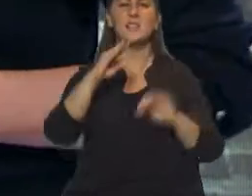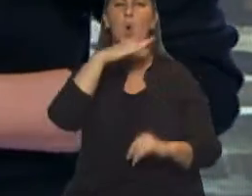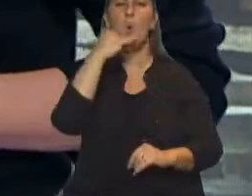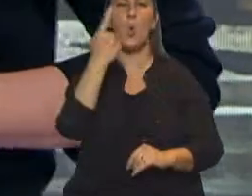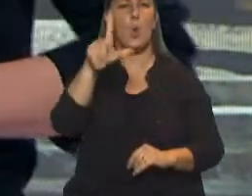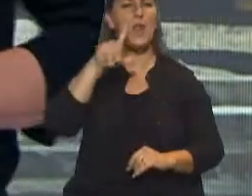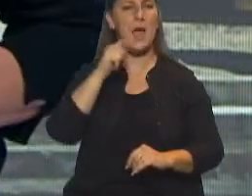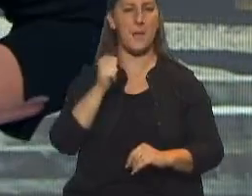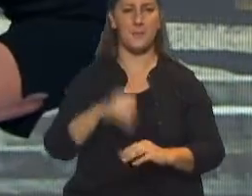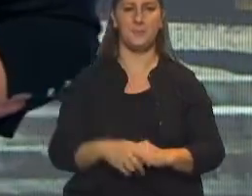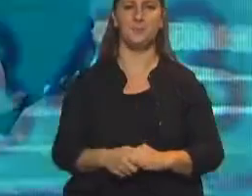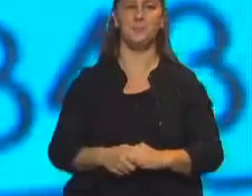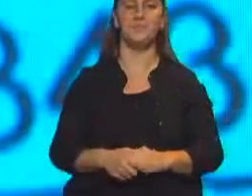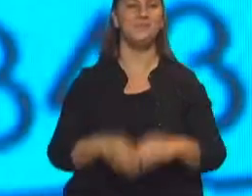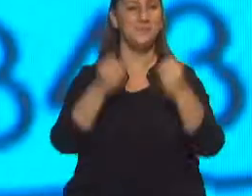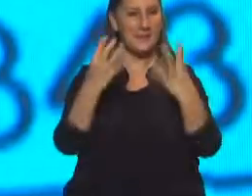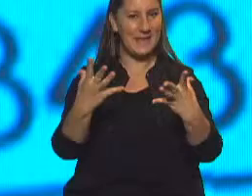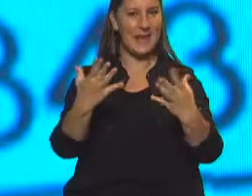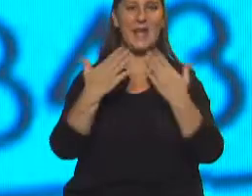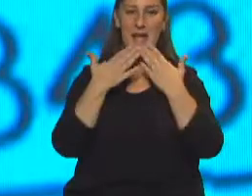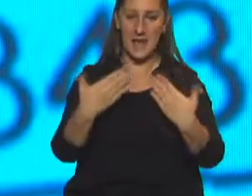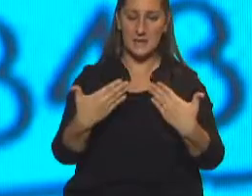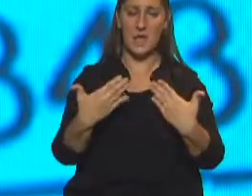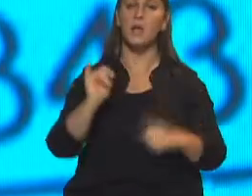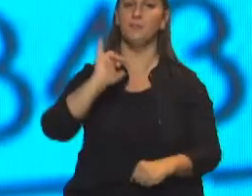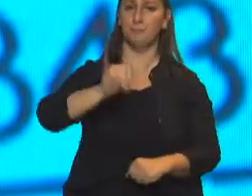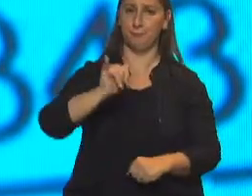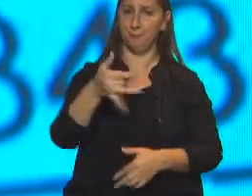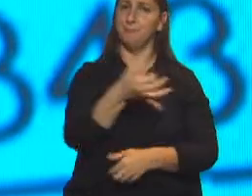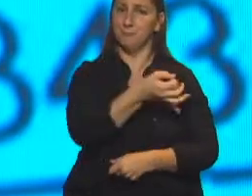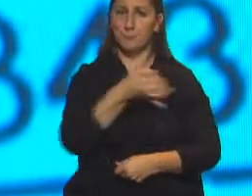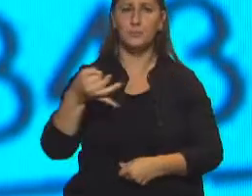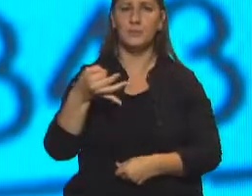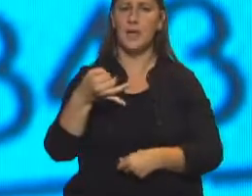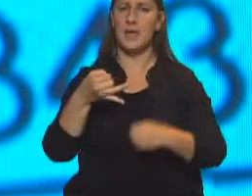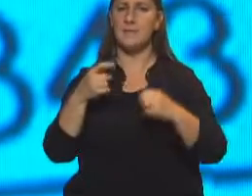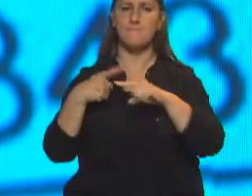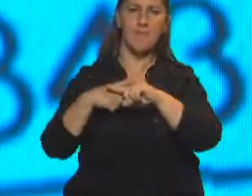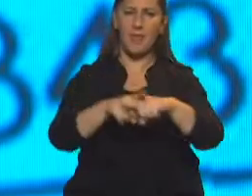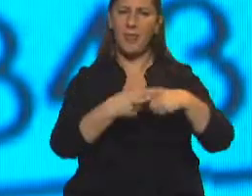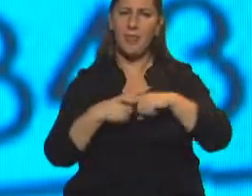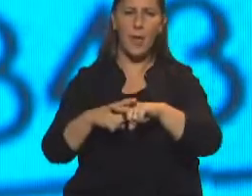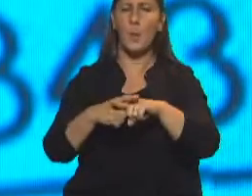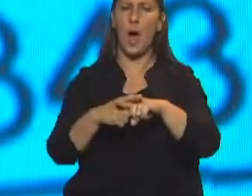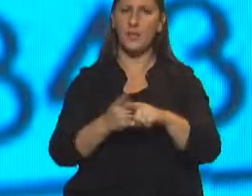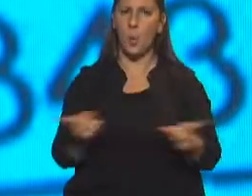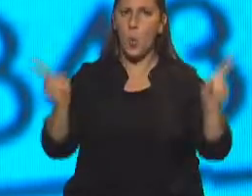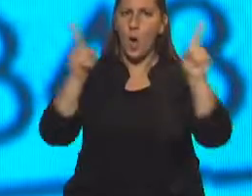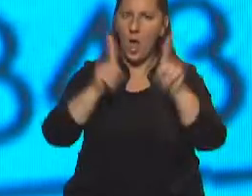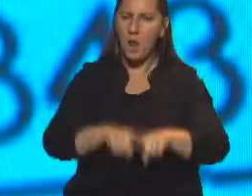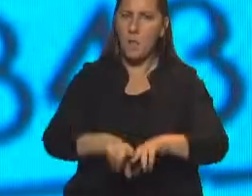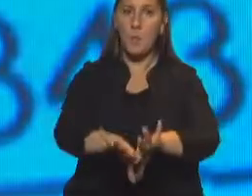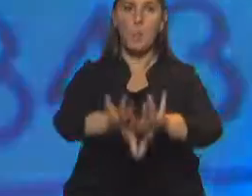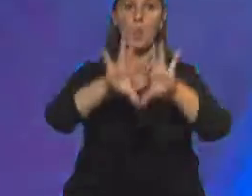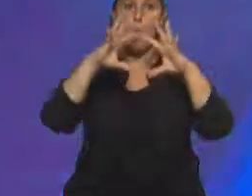¿Qué tal, Julia? ¿Qué tal? Muchas gracias. Efectivamente tenemos un debate que cobró una instancia